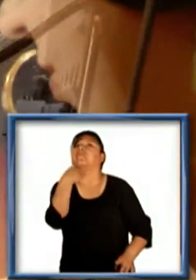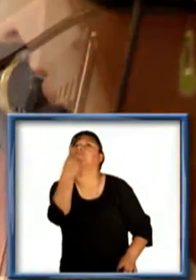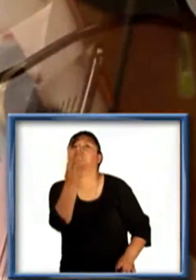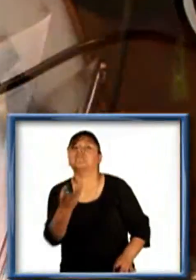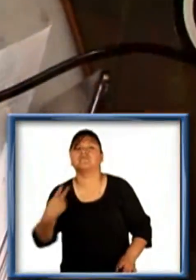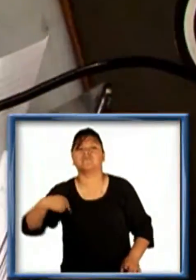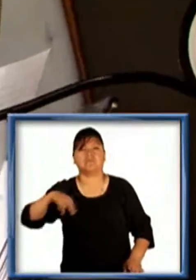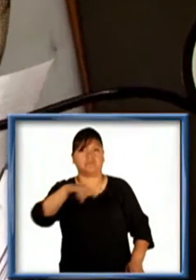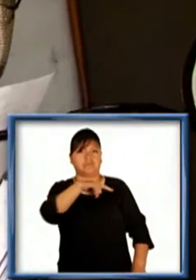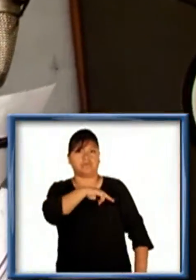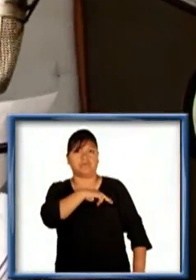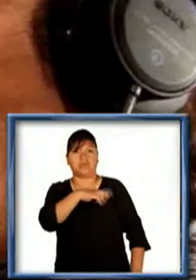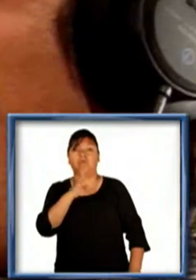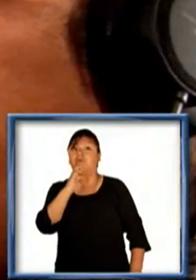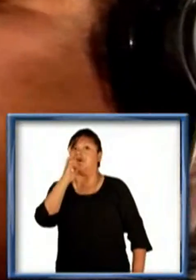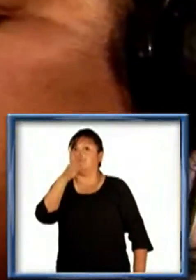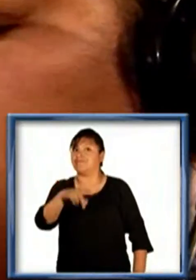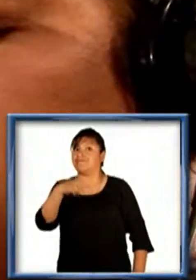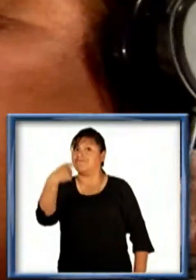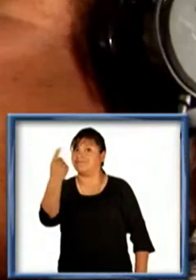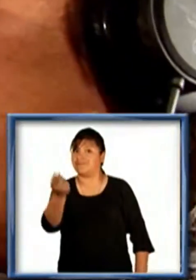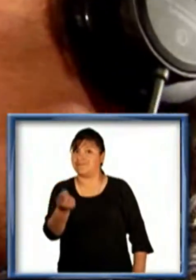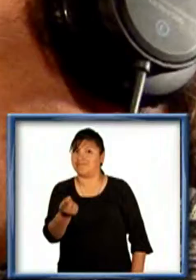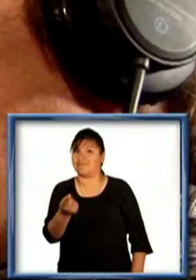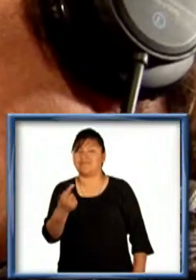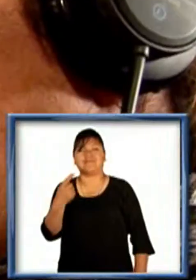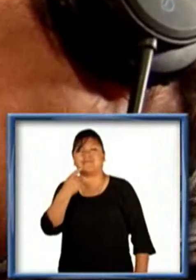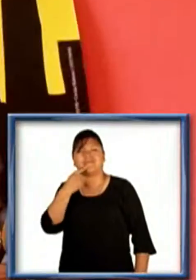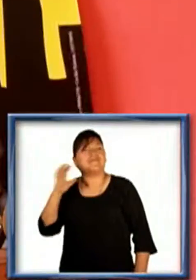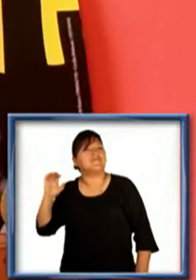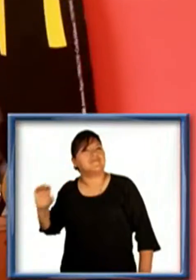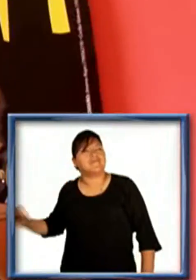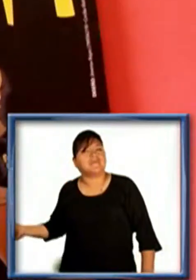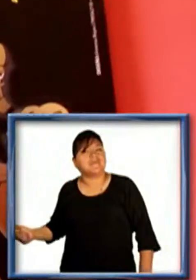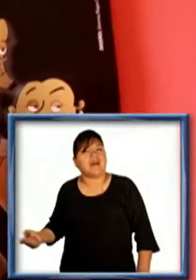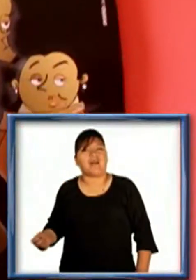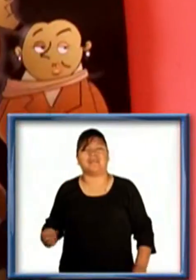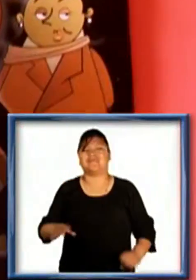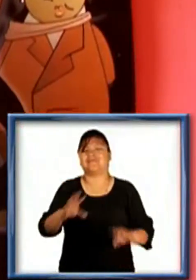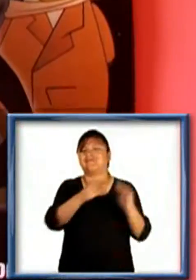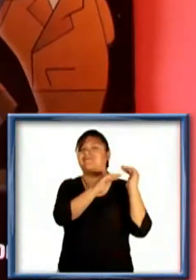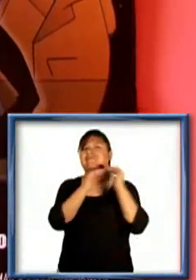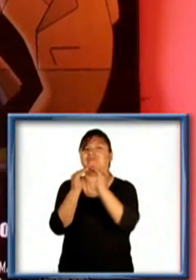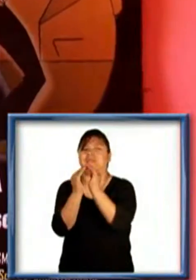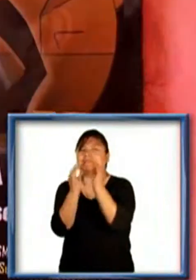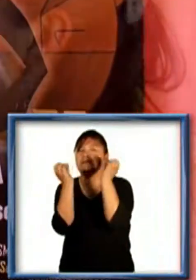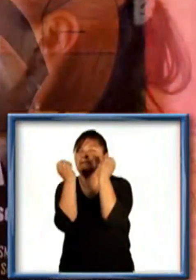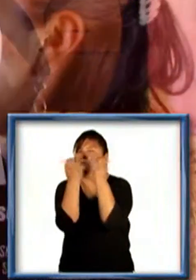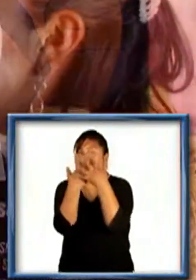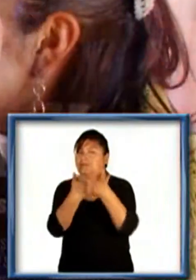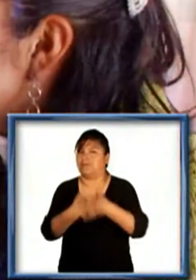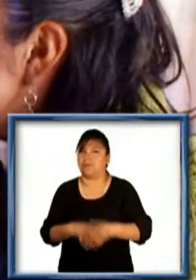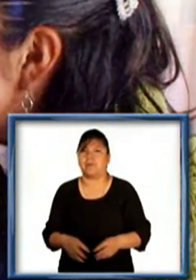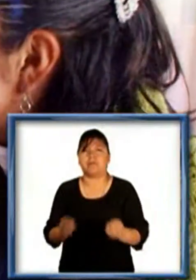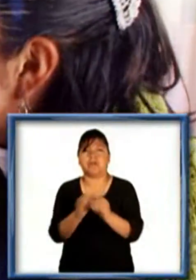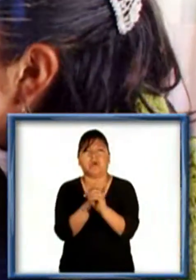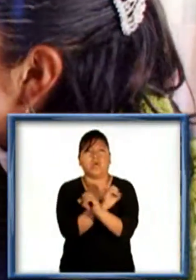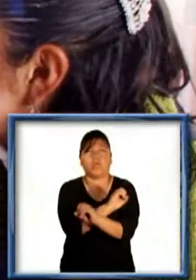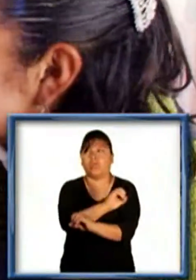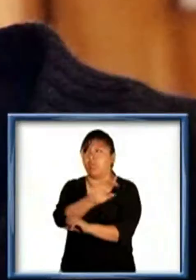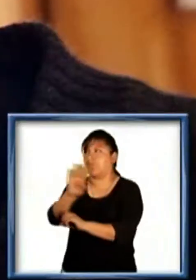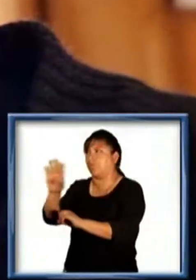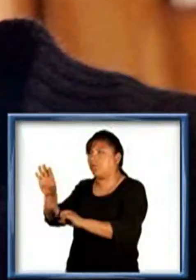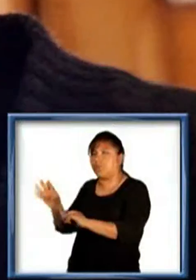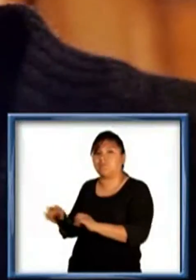Voces Nuestras, cuyo resultado fue la producción de la radionovela Ciudad Espesa, difundida por más de 30 emisoras en toda